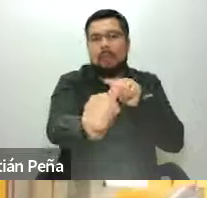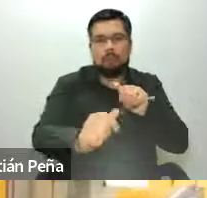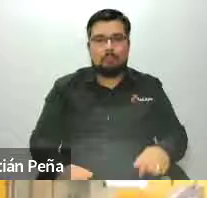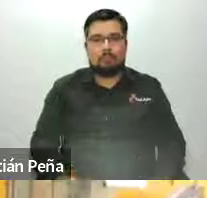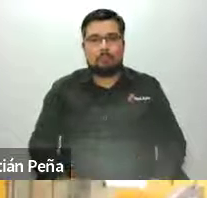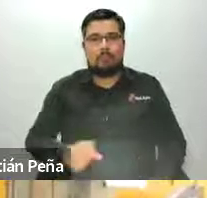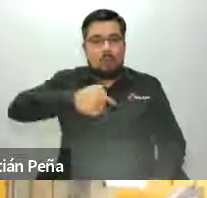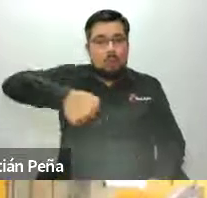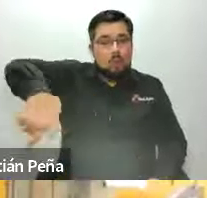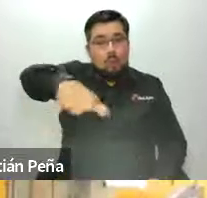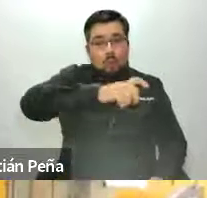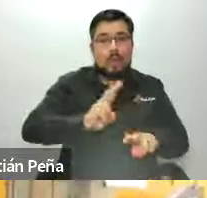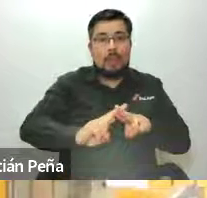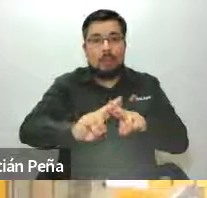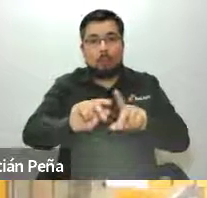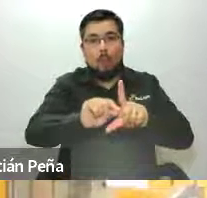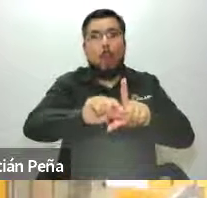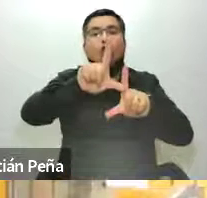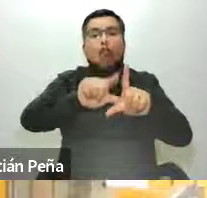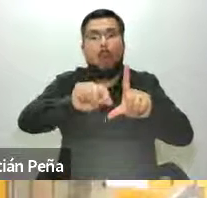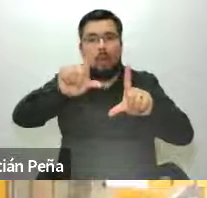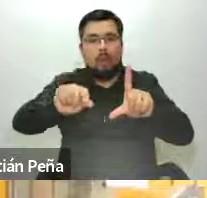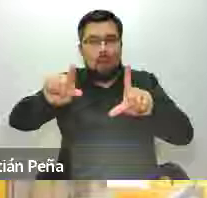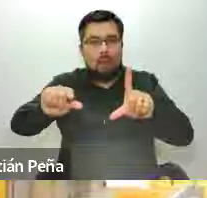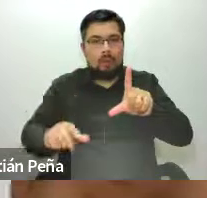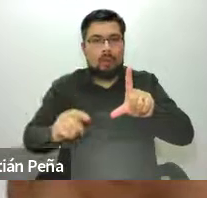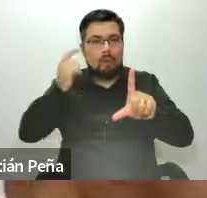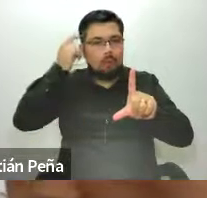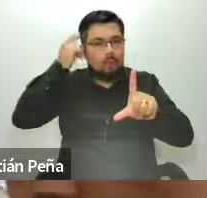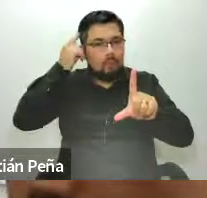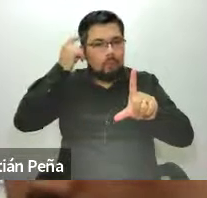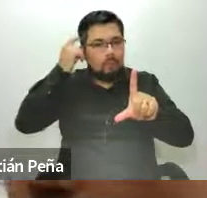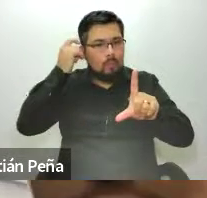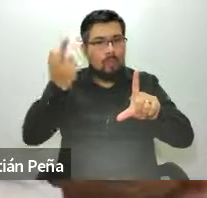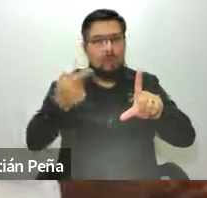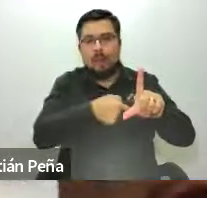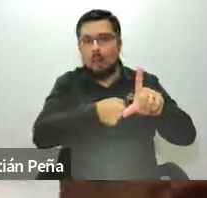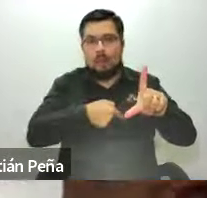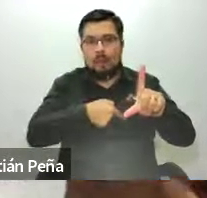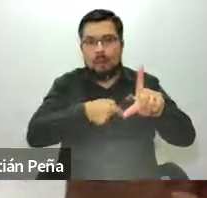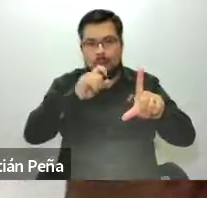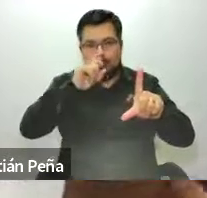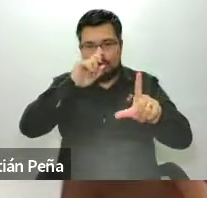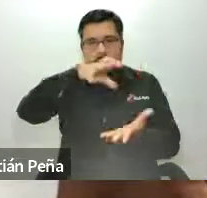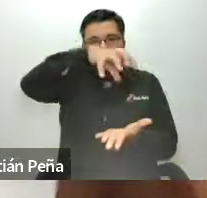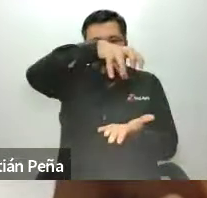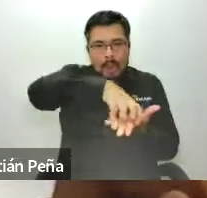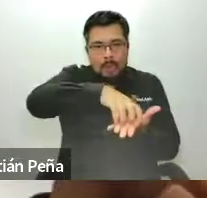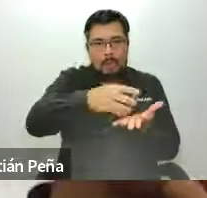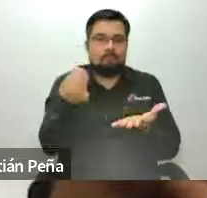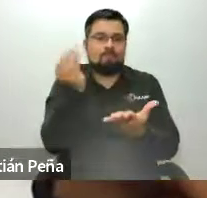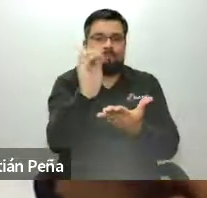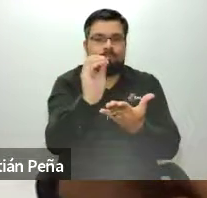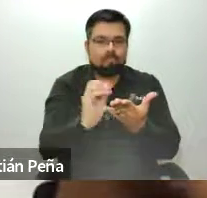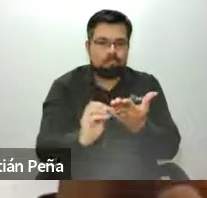un gráfico de barra que era el nombre de que había que poner el nombre de la comuna y el nombre de